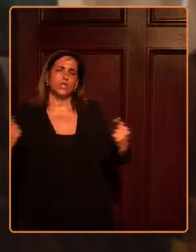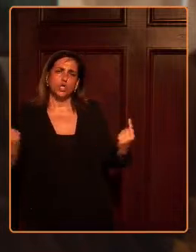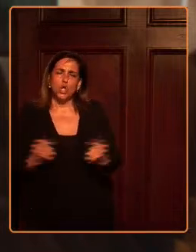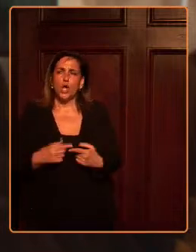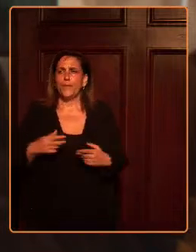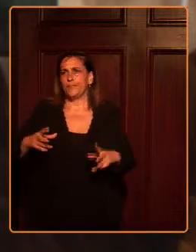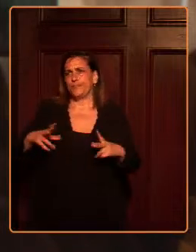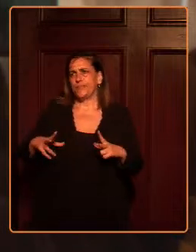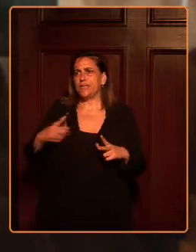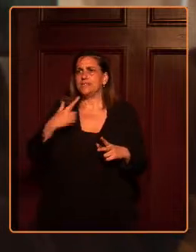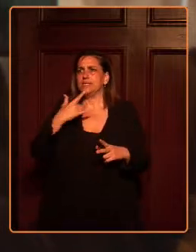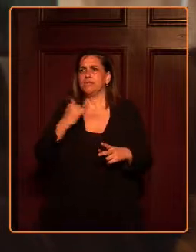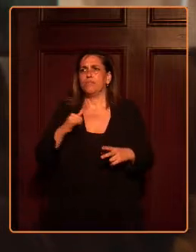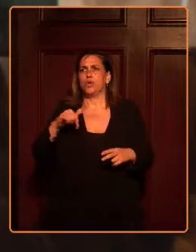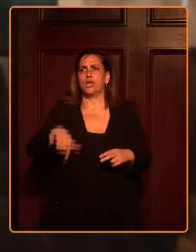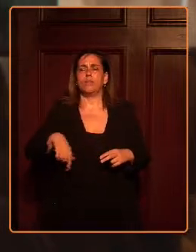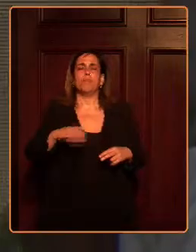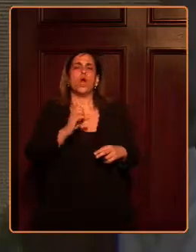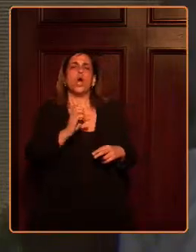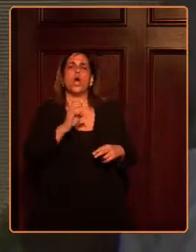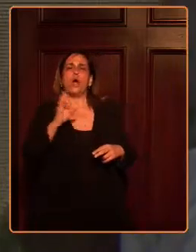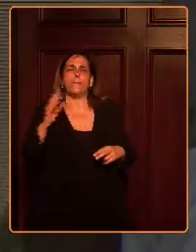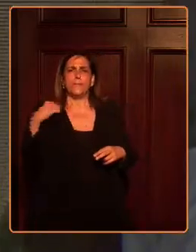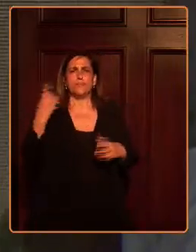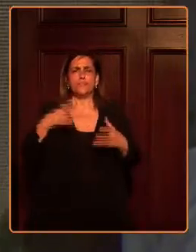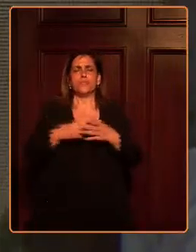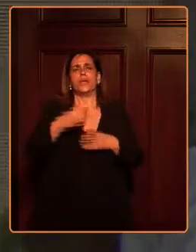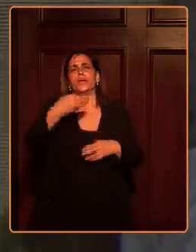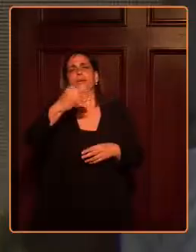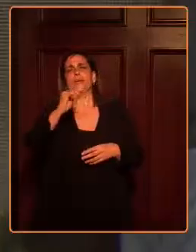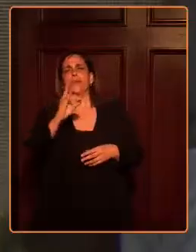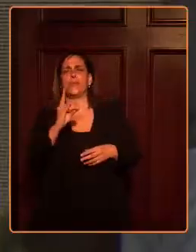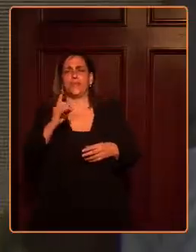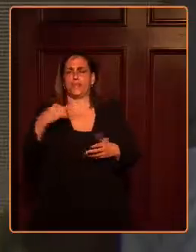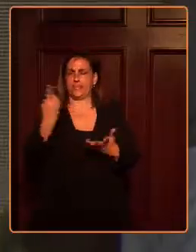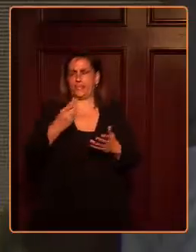sé, obviamente Ceibal y ANEP, pero al BID, que está aquí